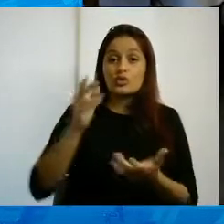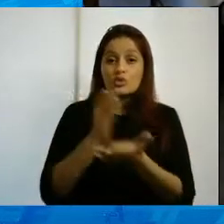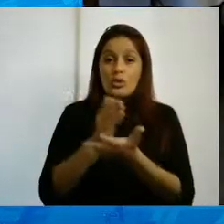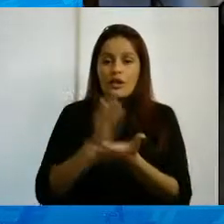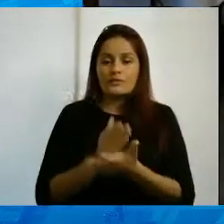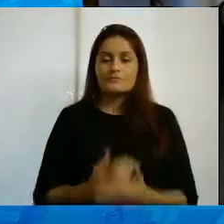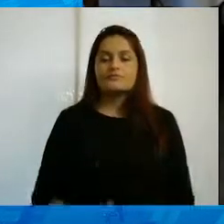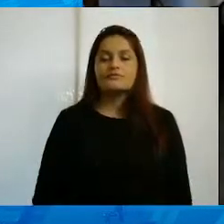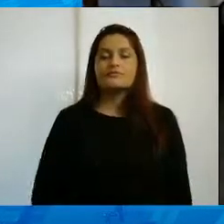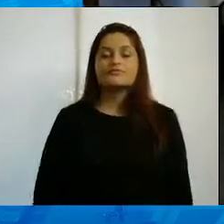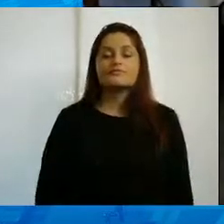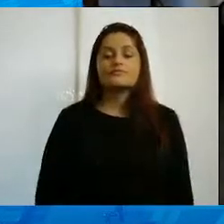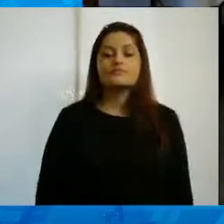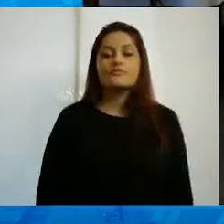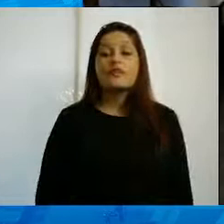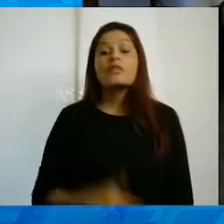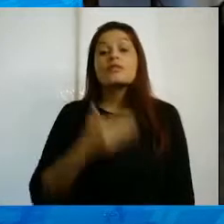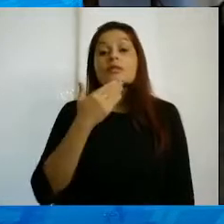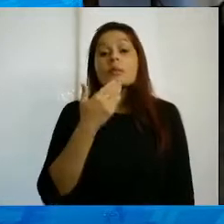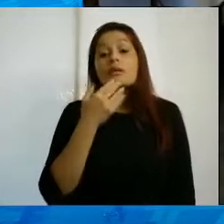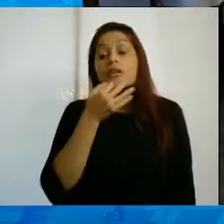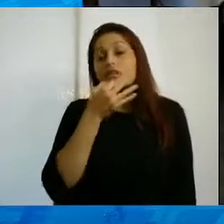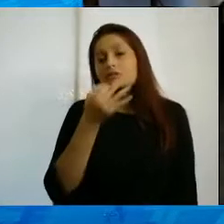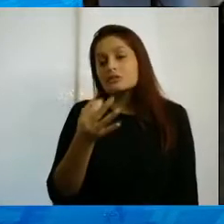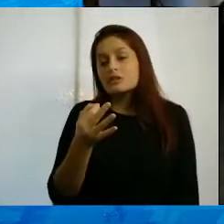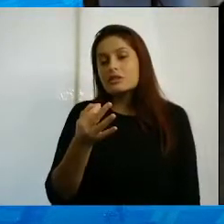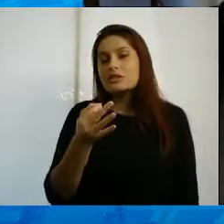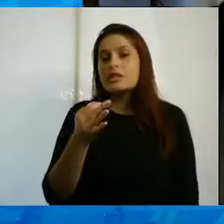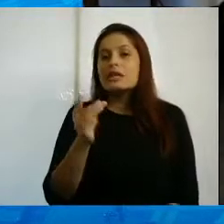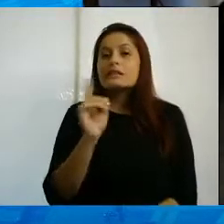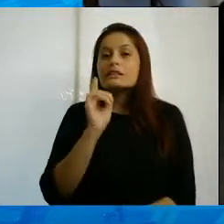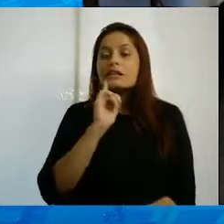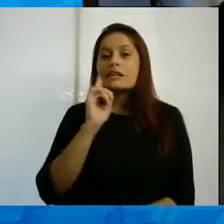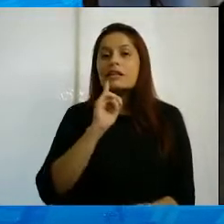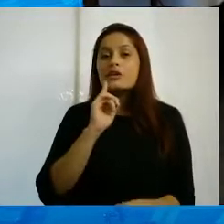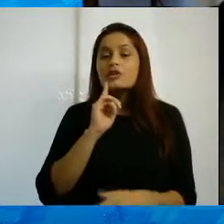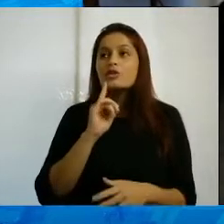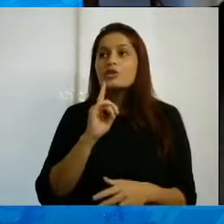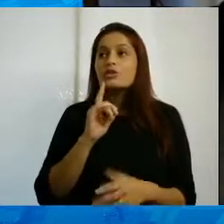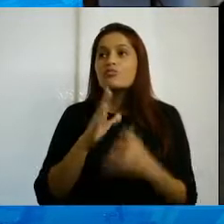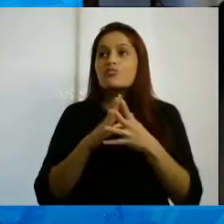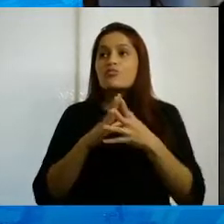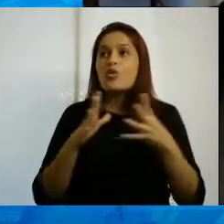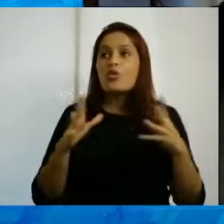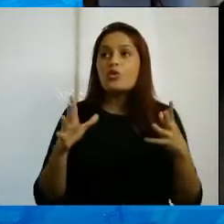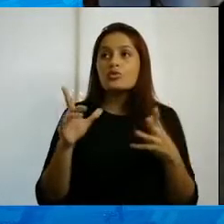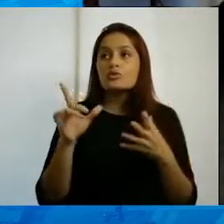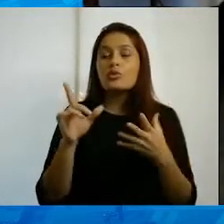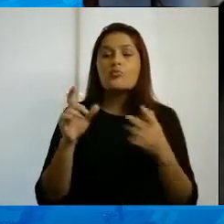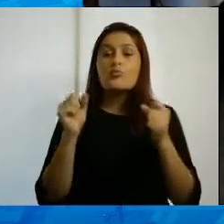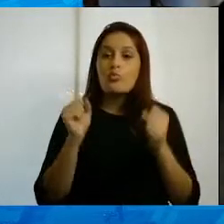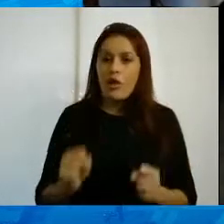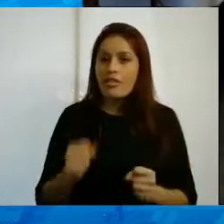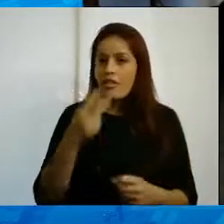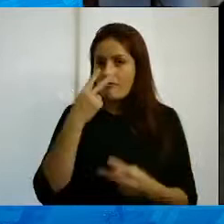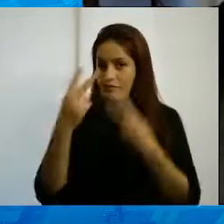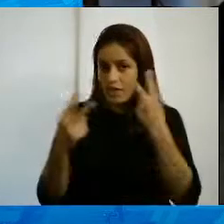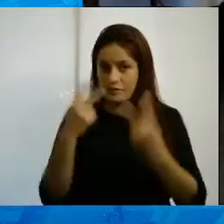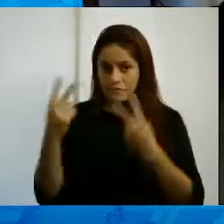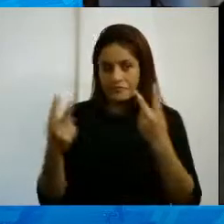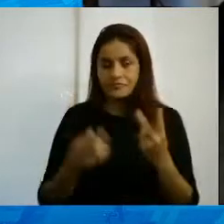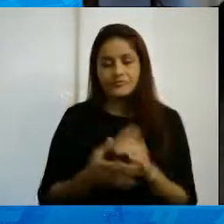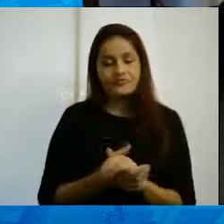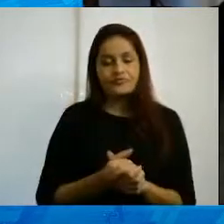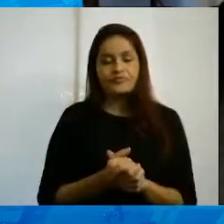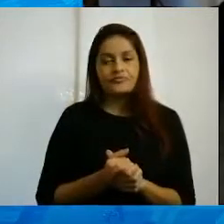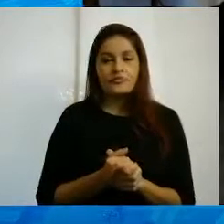de este establecimiento. Pero también hay peticiones dentro de ellos y yo creo que también es súper justo de que en este espacio podamos visibilizarlas, ¿ya?